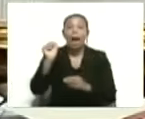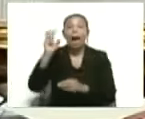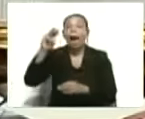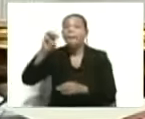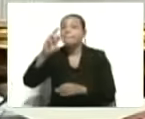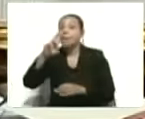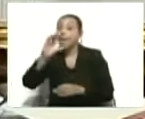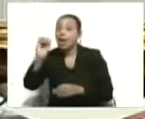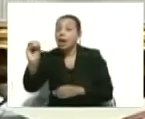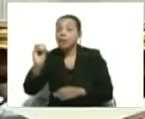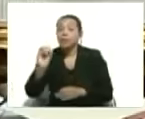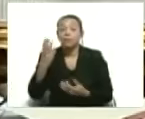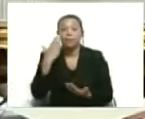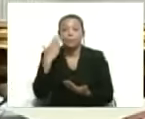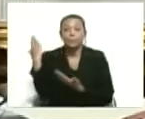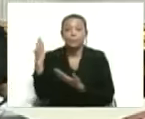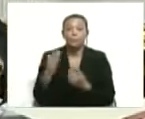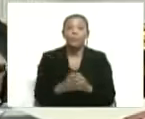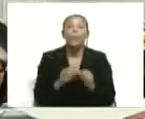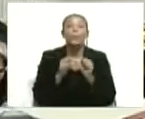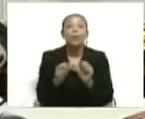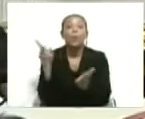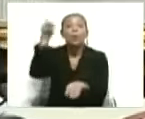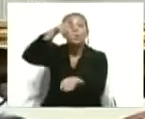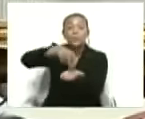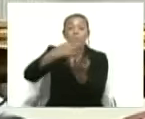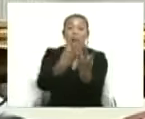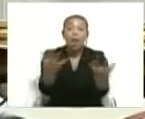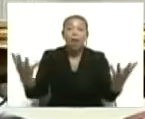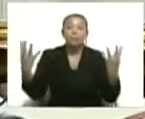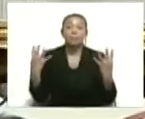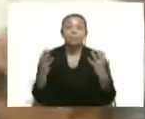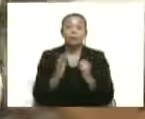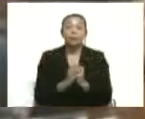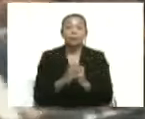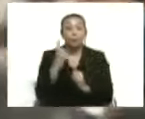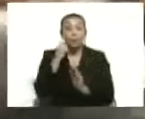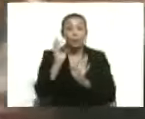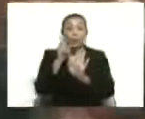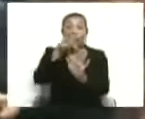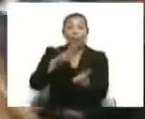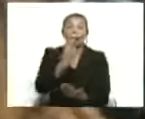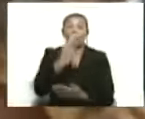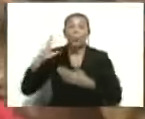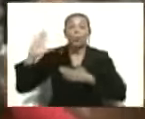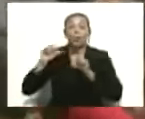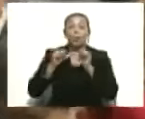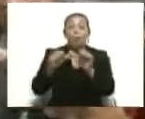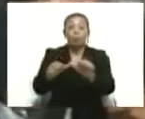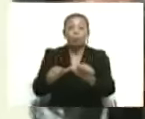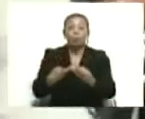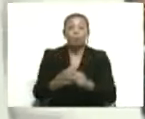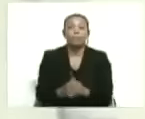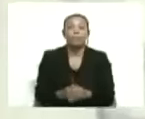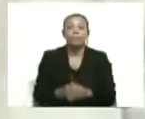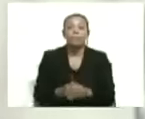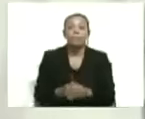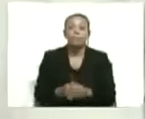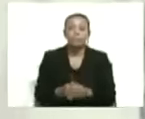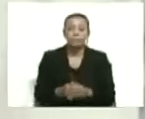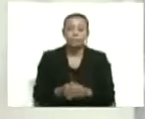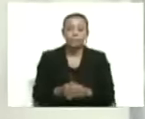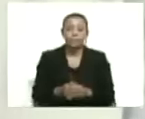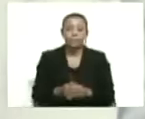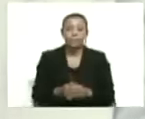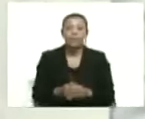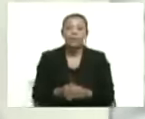del pueblo venezolano, para legislar a favor del progreso económico de nuestro país y continuar con ese parlamentarismo de calle que tiene